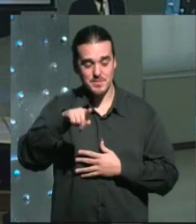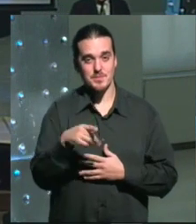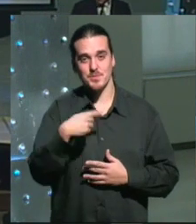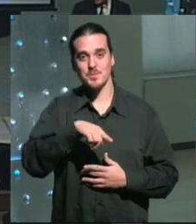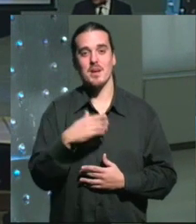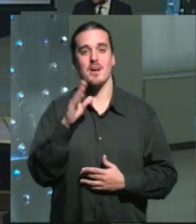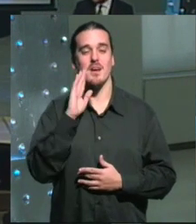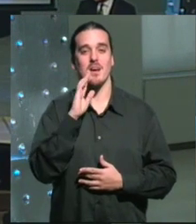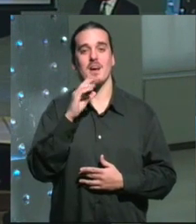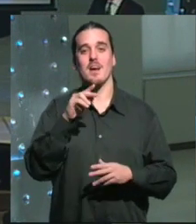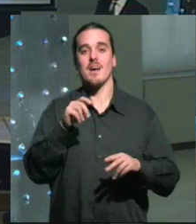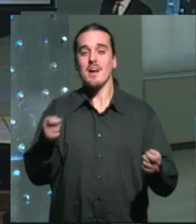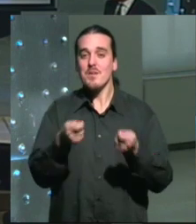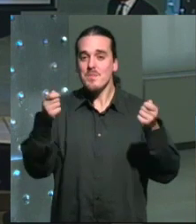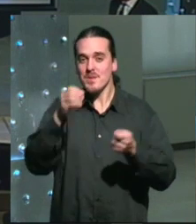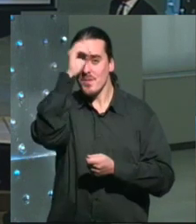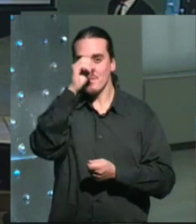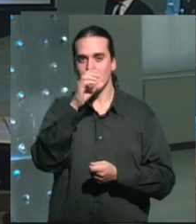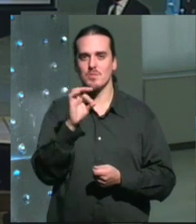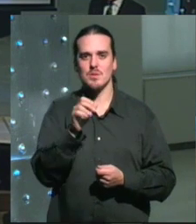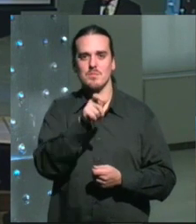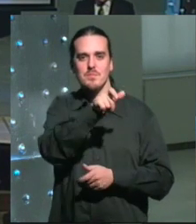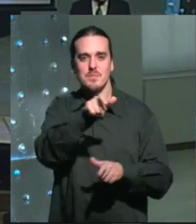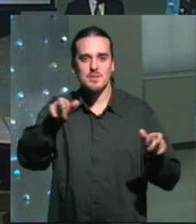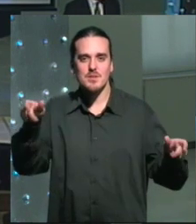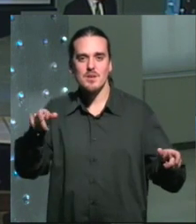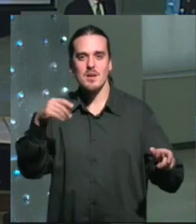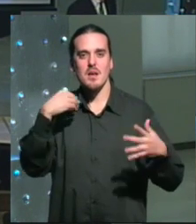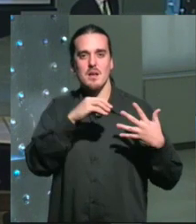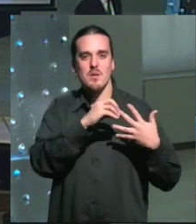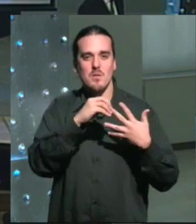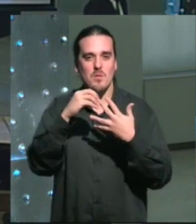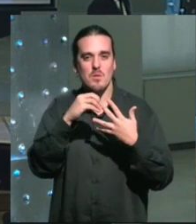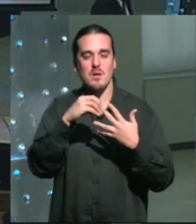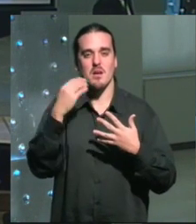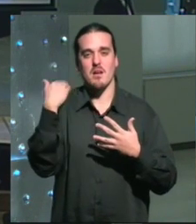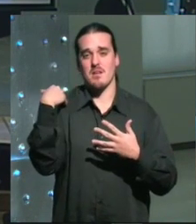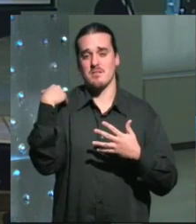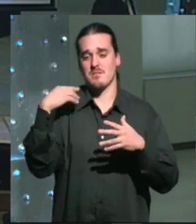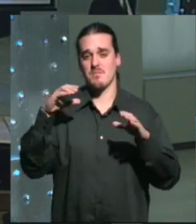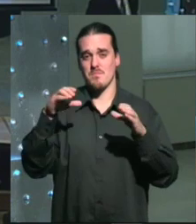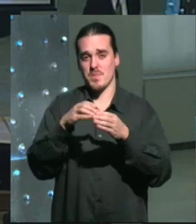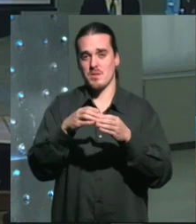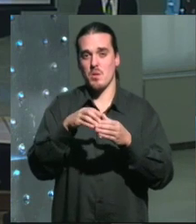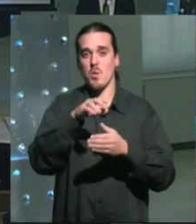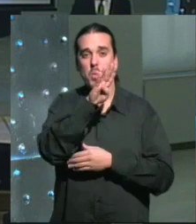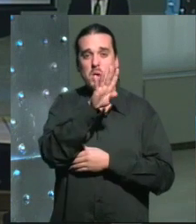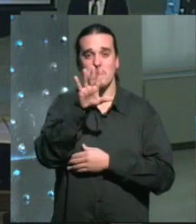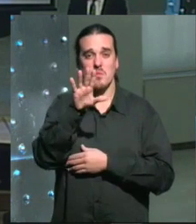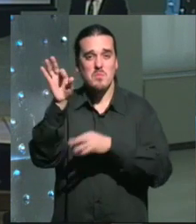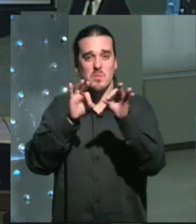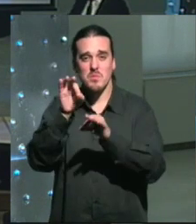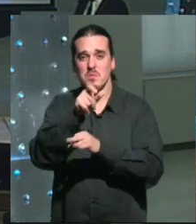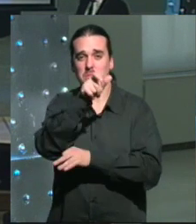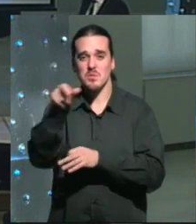fue cargarse al 45% de los líderes tradicionales del partido. Un señor que nos llevaba diciendo 20 años